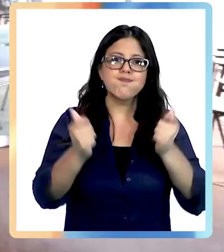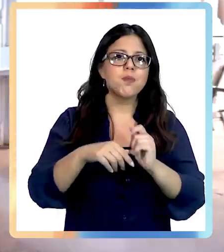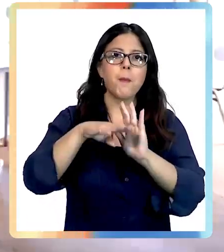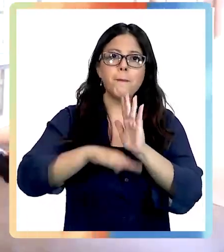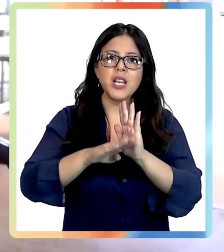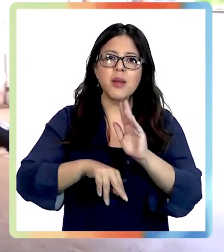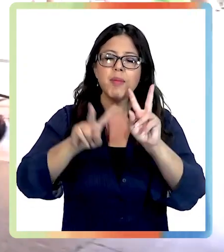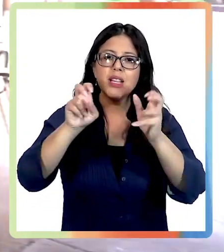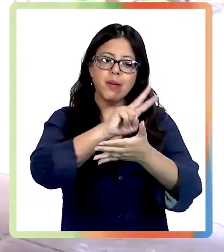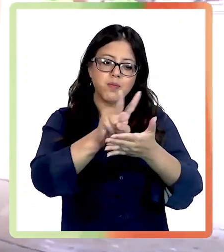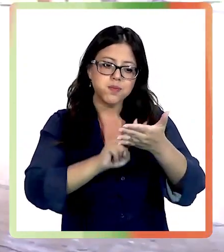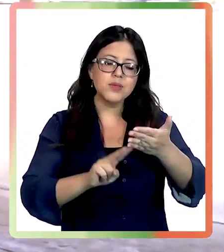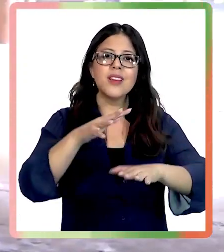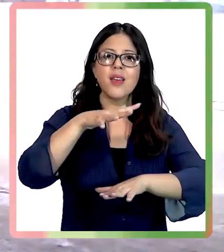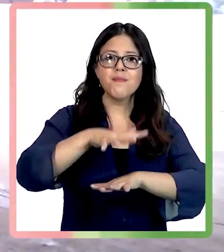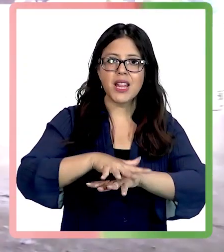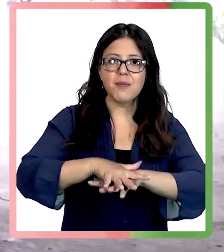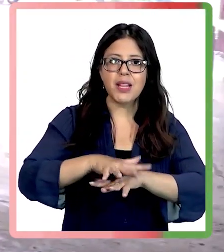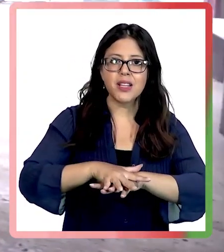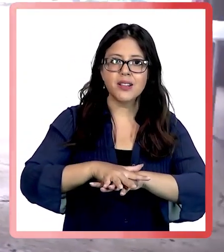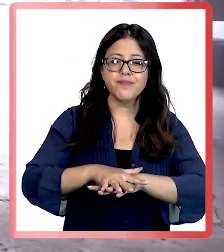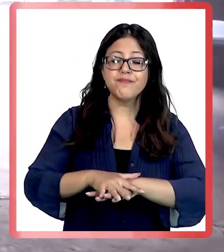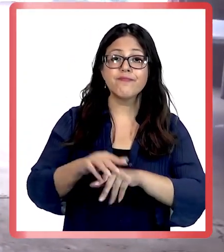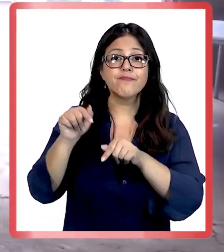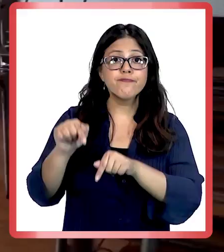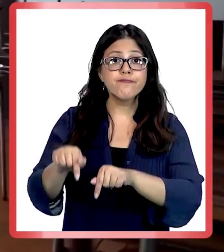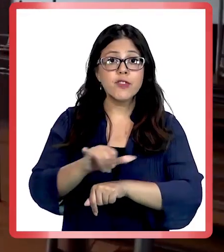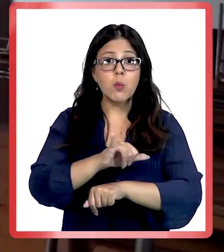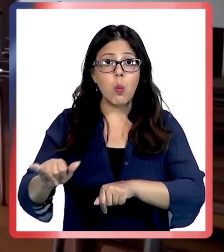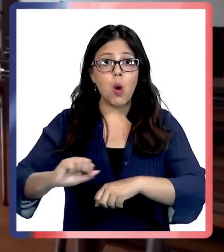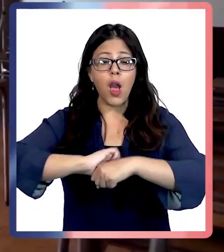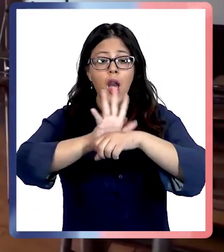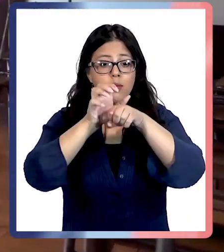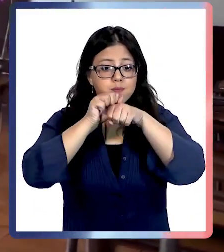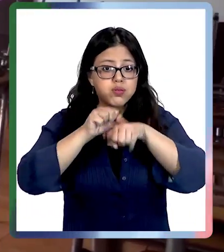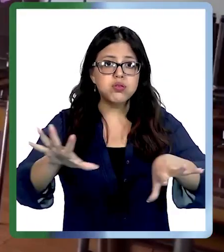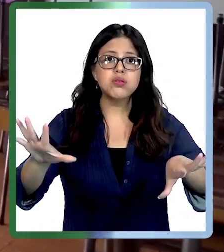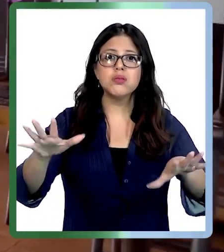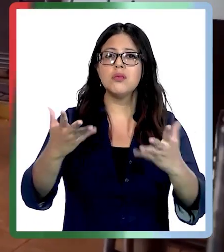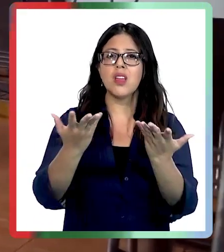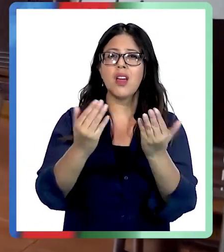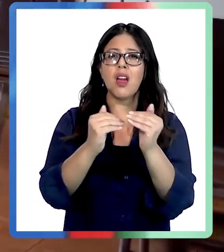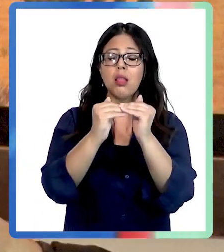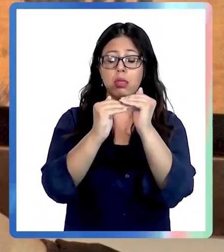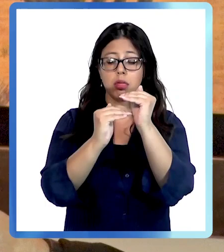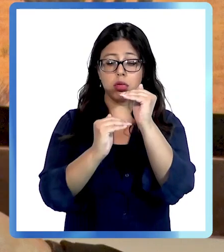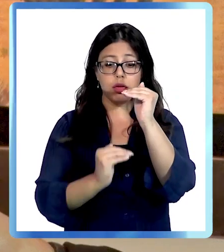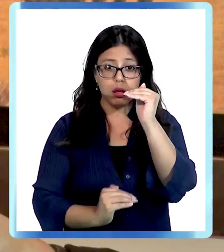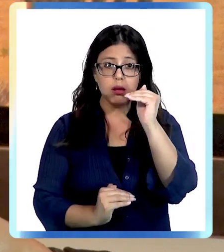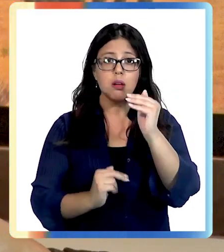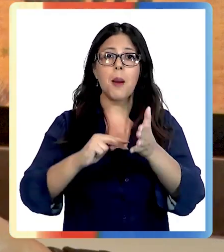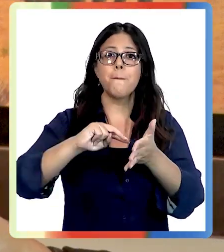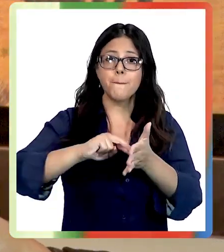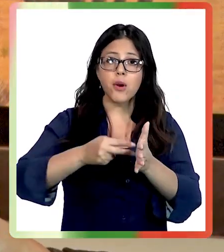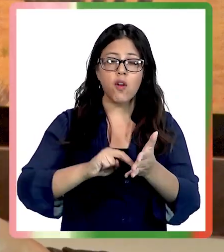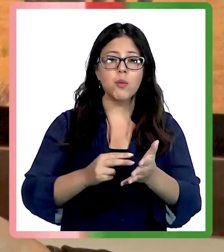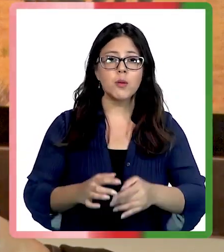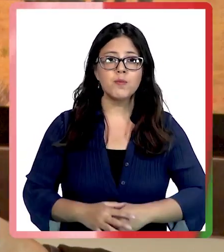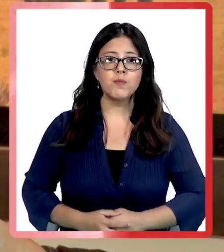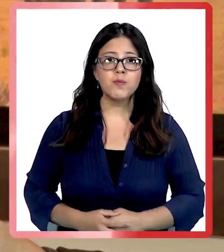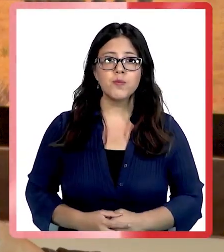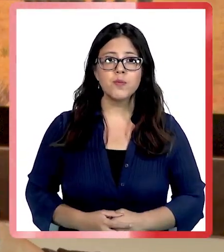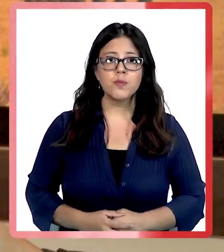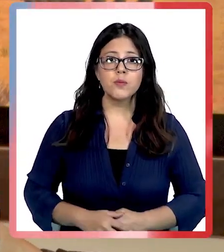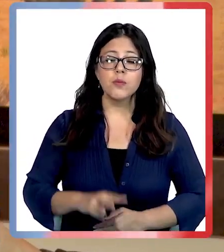sobrevino la pandemia que llegó a profundizar aún más los problemas vimos durante la pandemia que cerca del